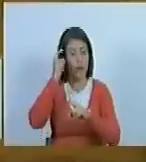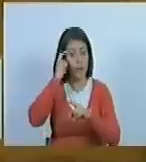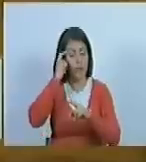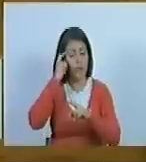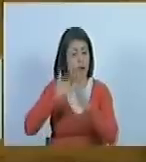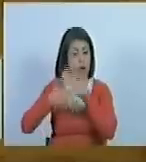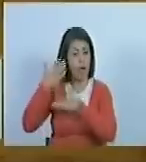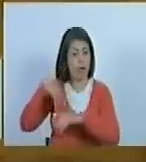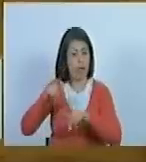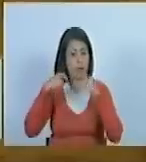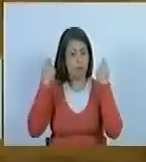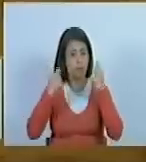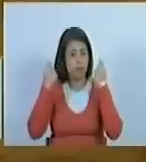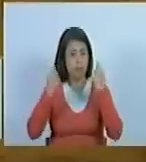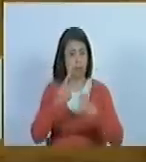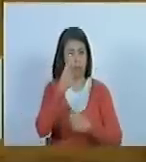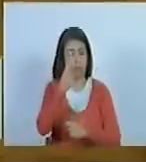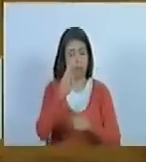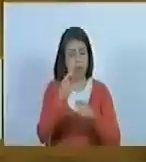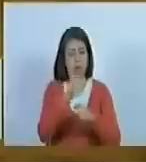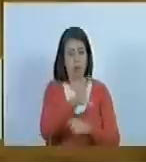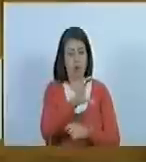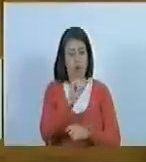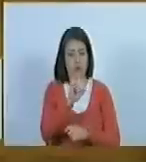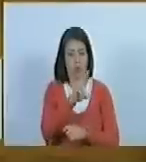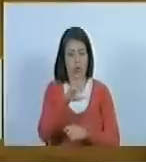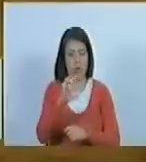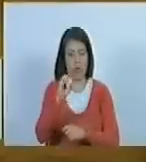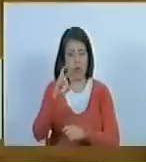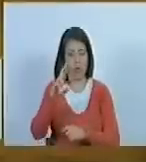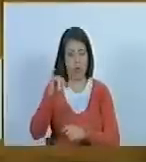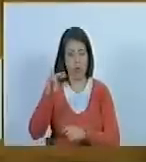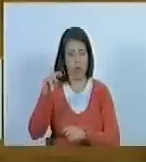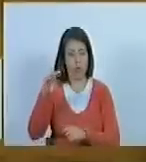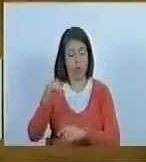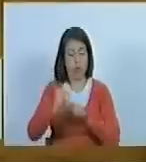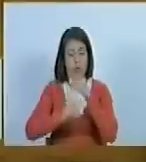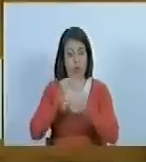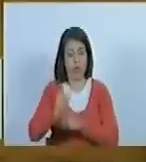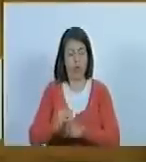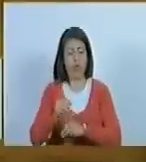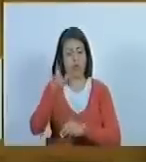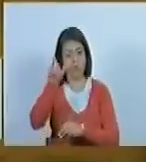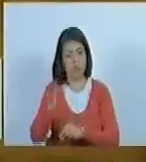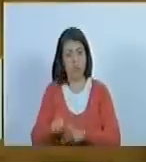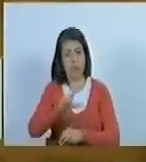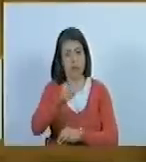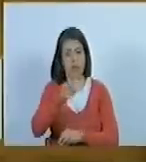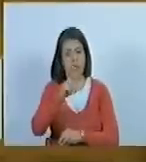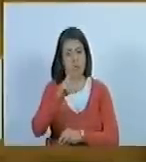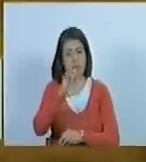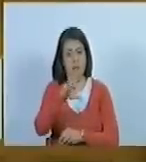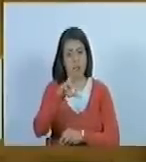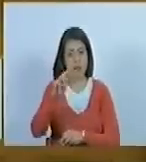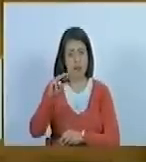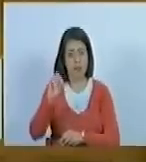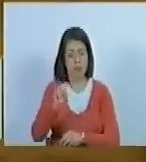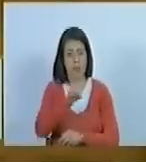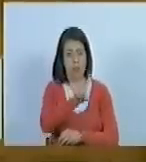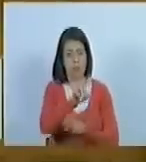la cual fuera publicada la primera edición del Correo del Orinoco, tras propuestas realizadas por el camarada Guillermo García Ponce